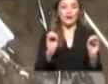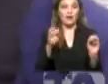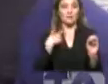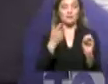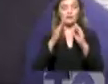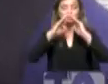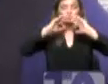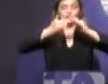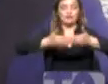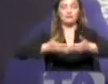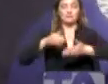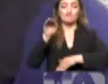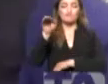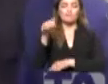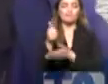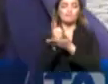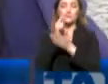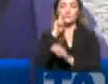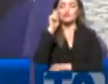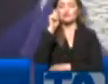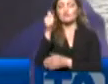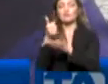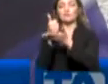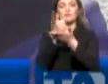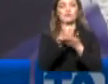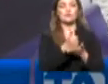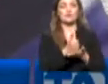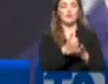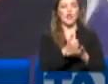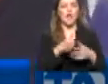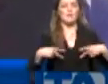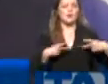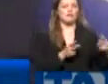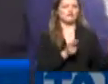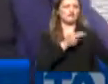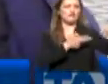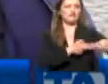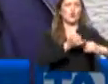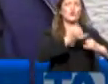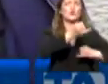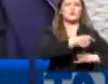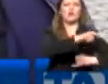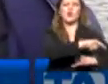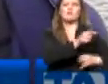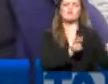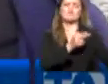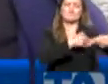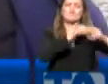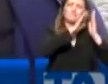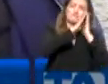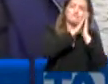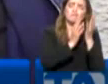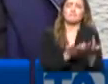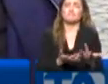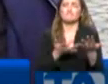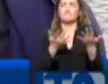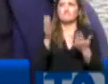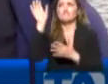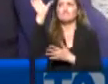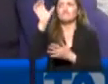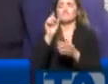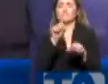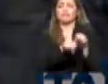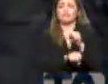ayuda. Estamos habitando aquí en una habitación que está en la última, a ese lado, esperando que las inclemencias del tiempo